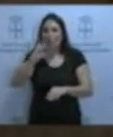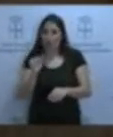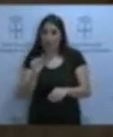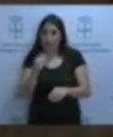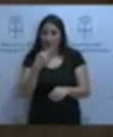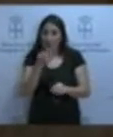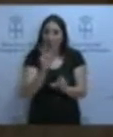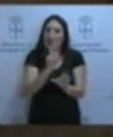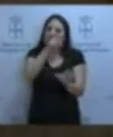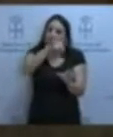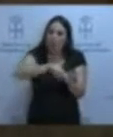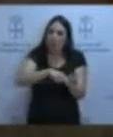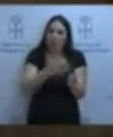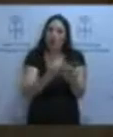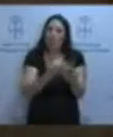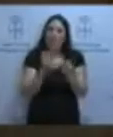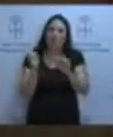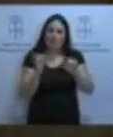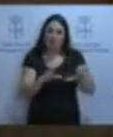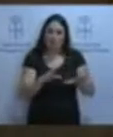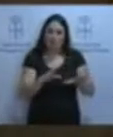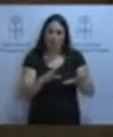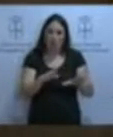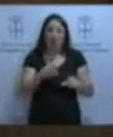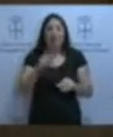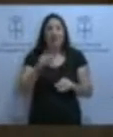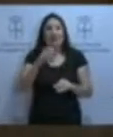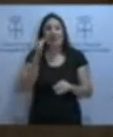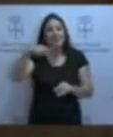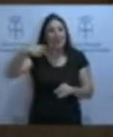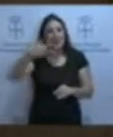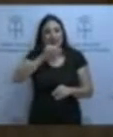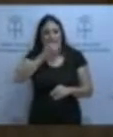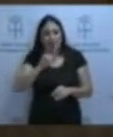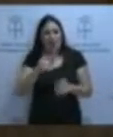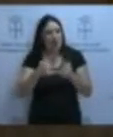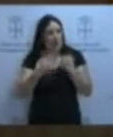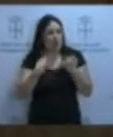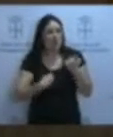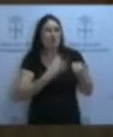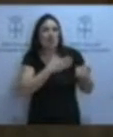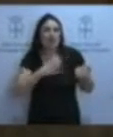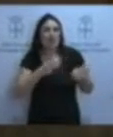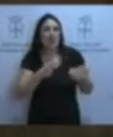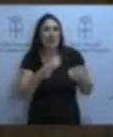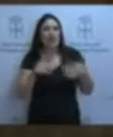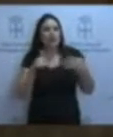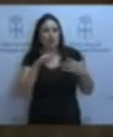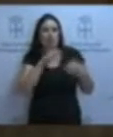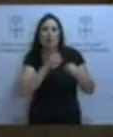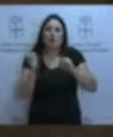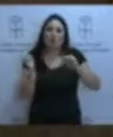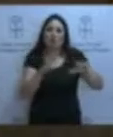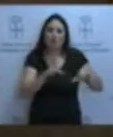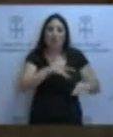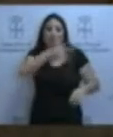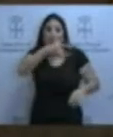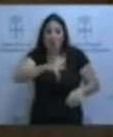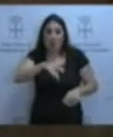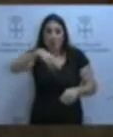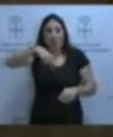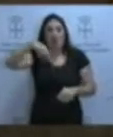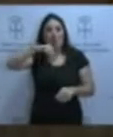inmediata. Pedro Sánchez fue también en esa línea y se alegró de esa dimisión y recordó que esa amnistía fiscal de Montoro se había